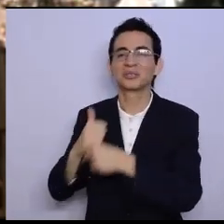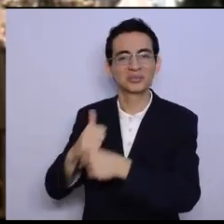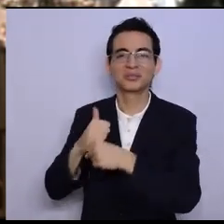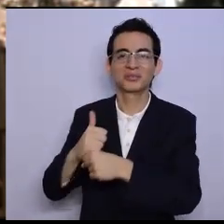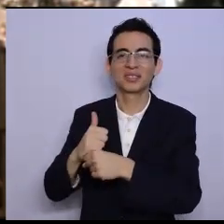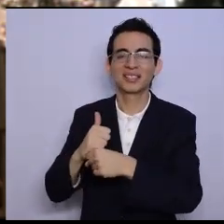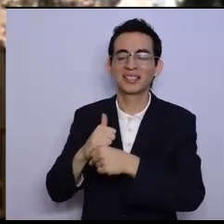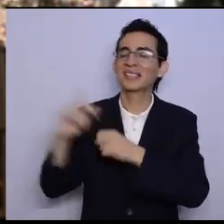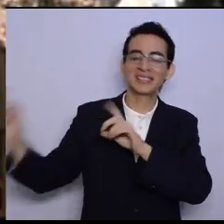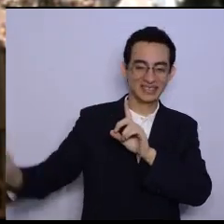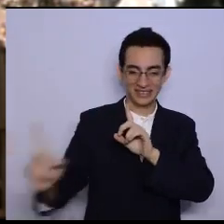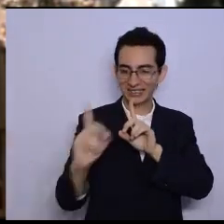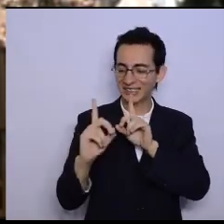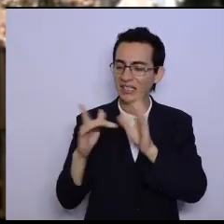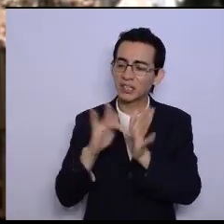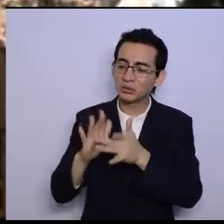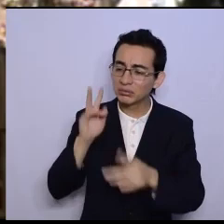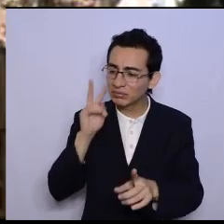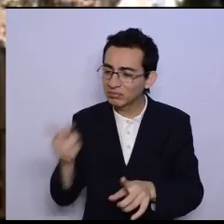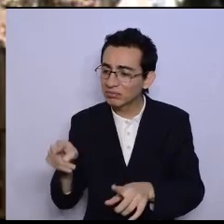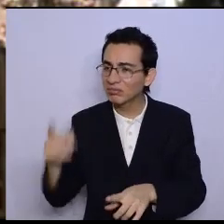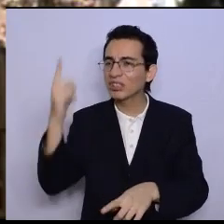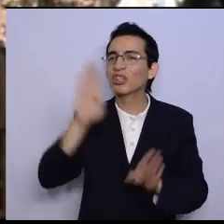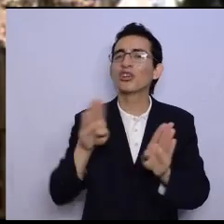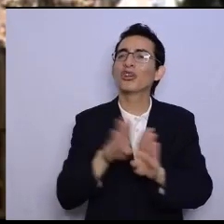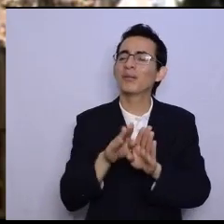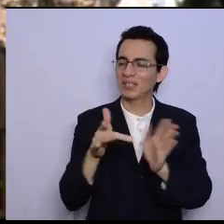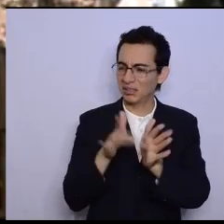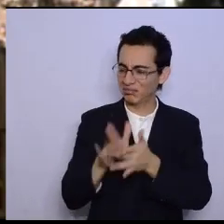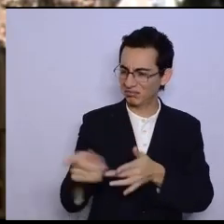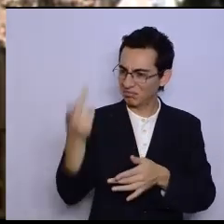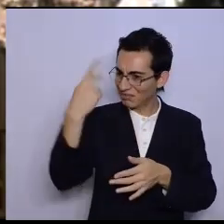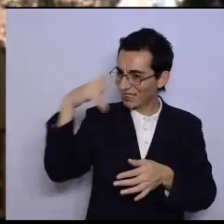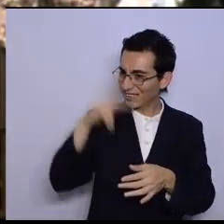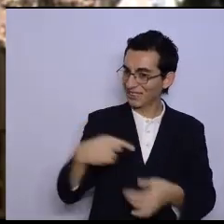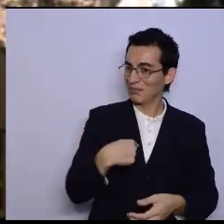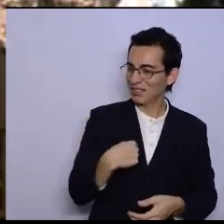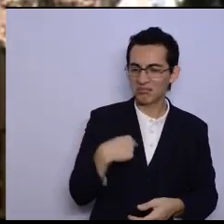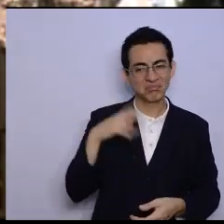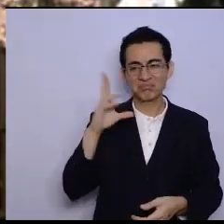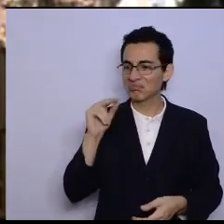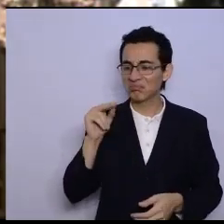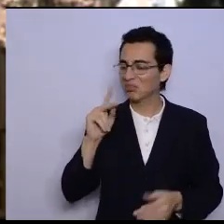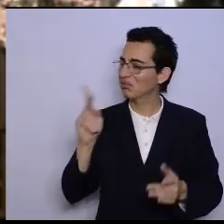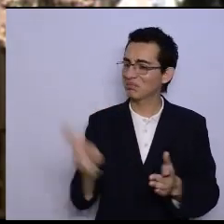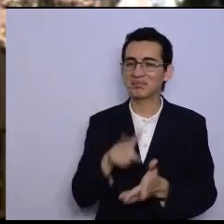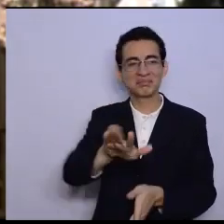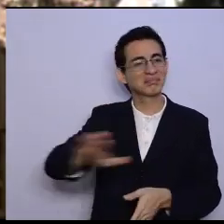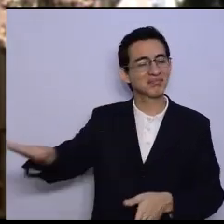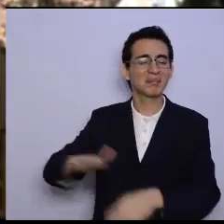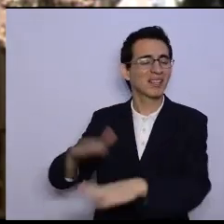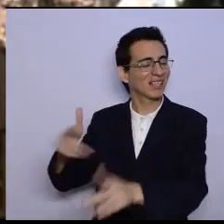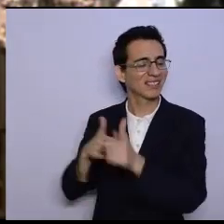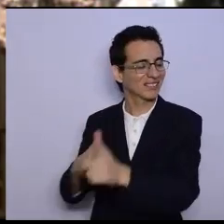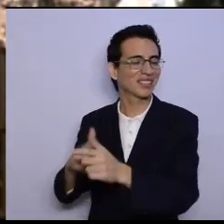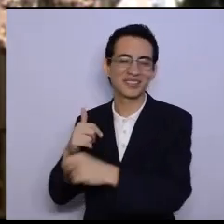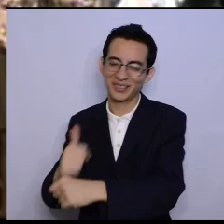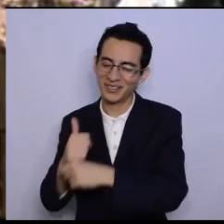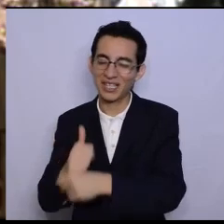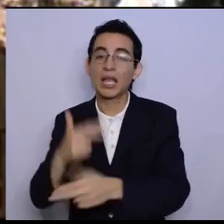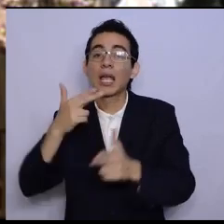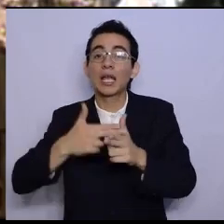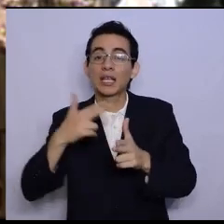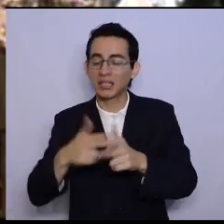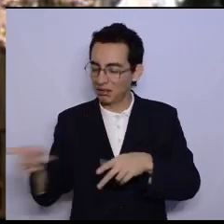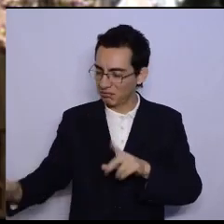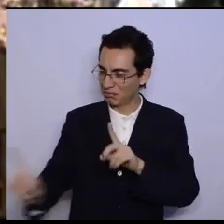Tu fe mucho más preciosa que el oro, el cual aunque perecedero se prueba con fuego, se hallada en alabanza,